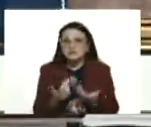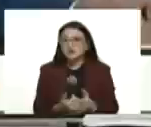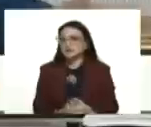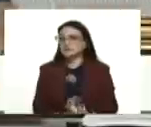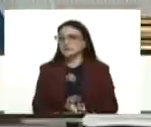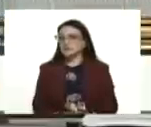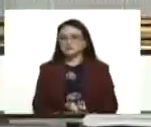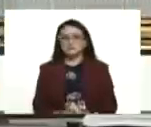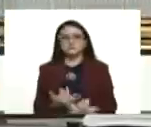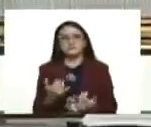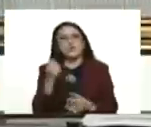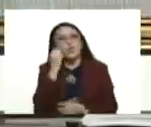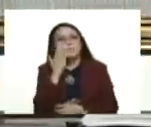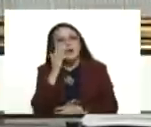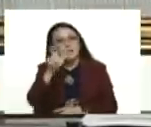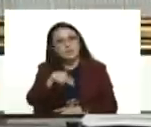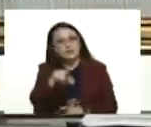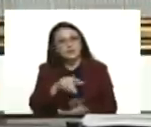un compadre.